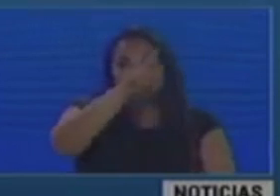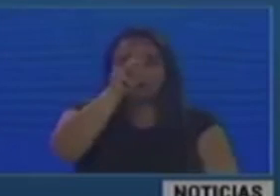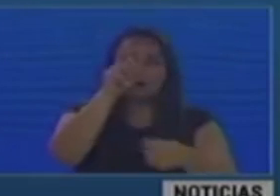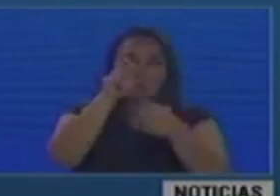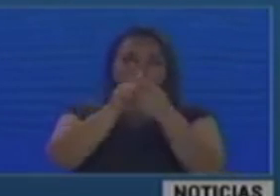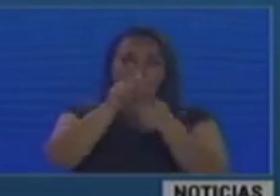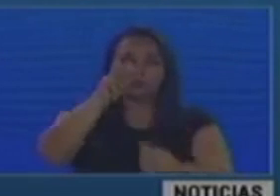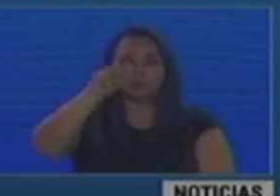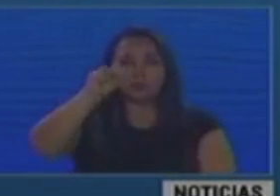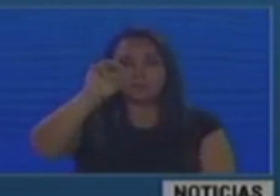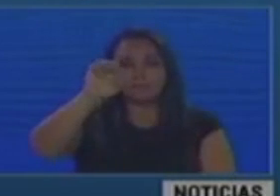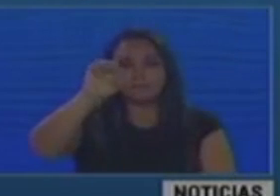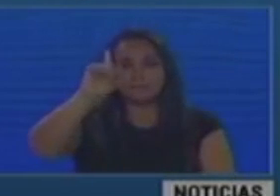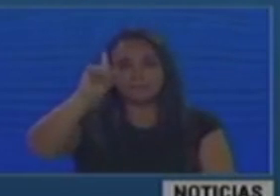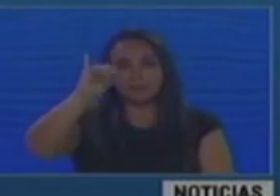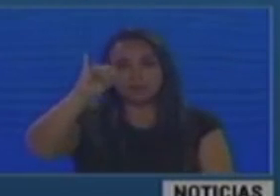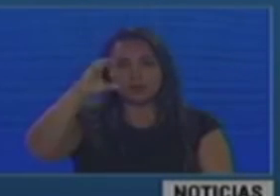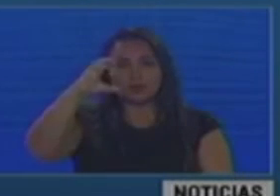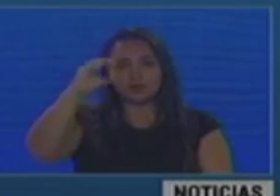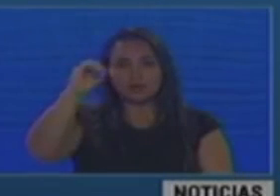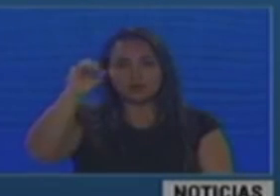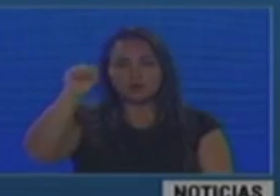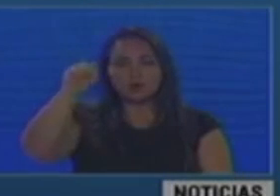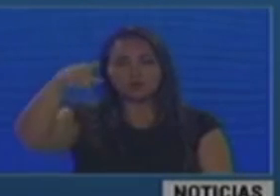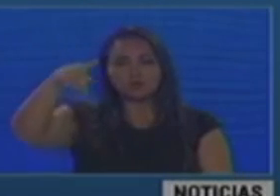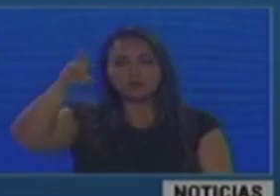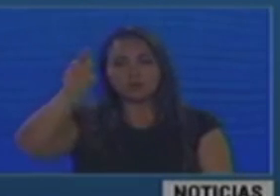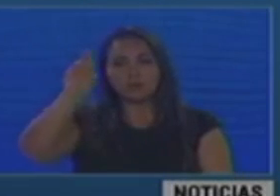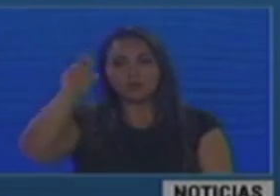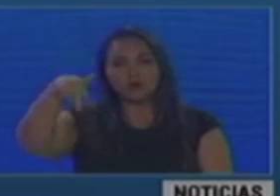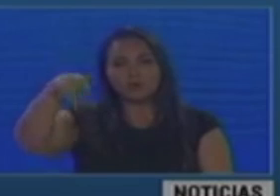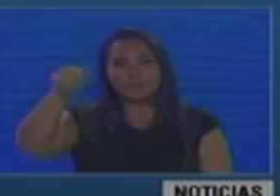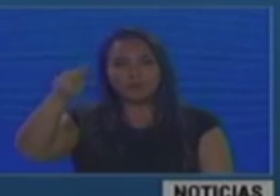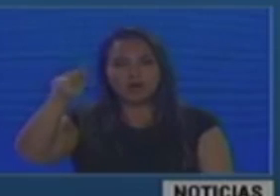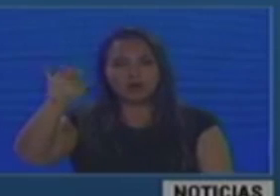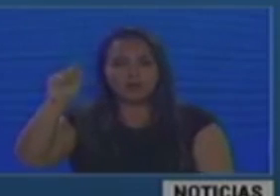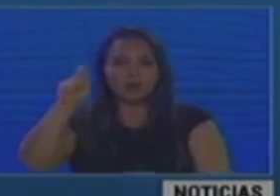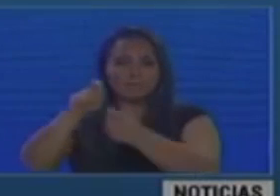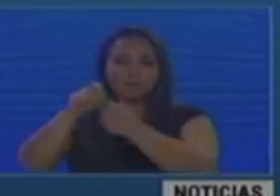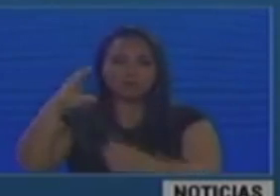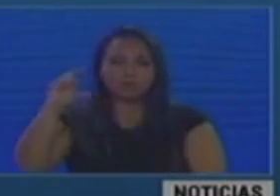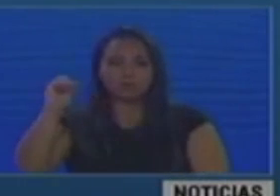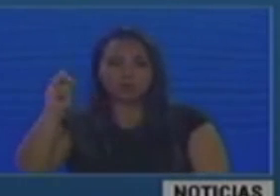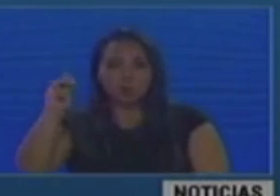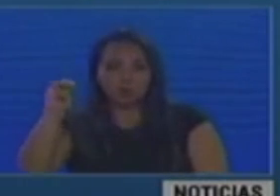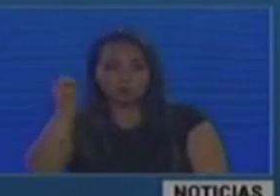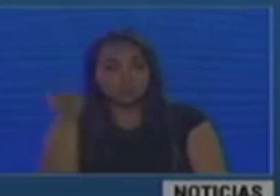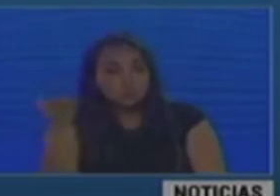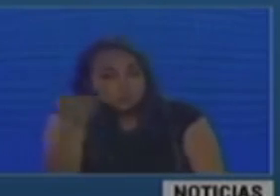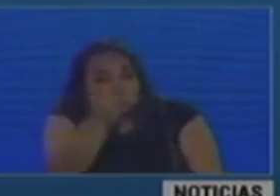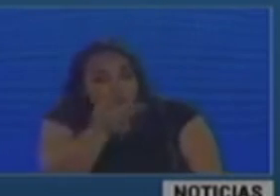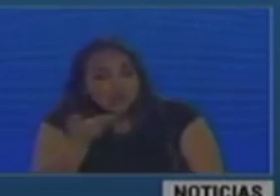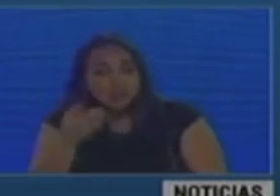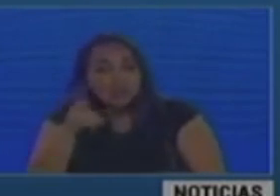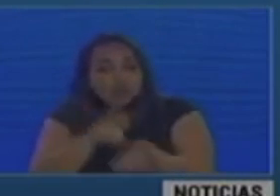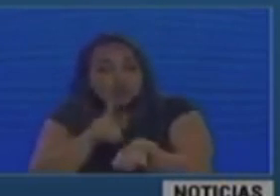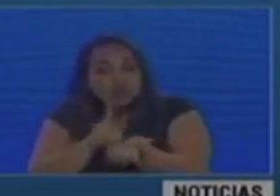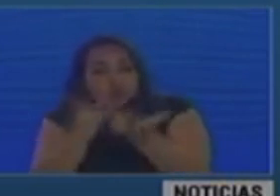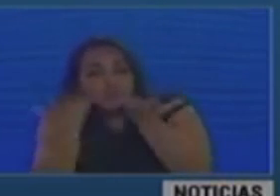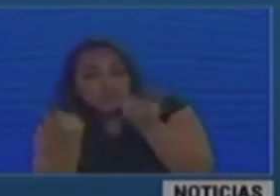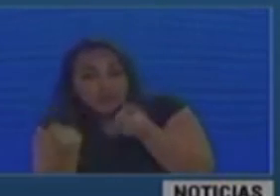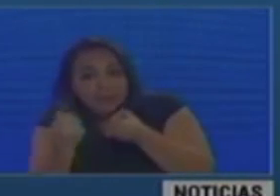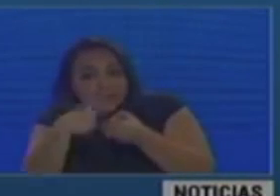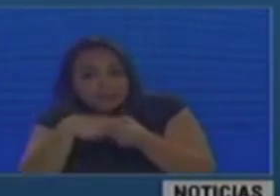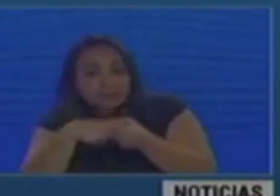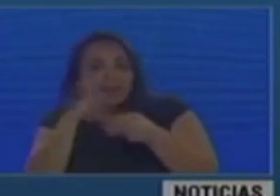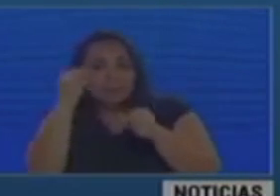www.médicosporpanamá.com, aquellos médicos que voluntariamente quieran participar se pueden registrar aquí. Y un punto importante es,